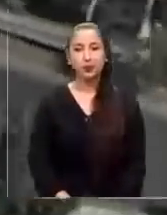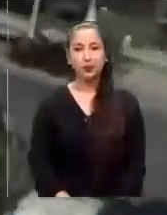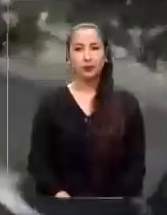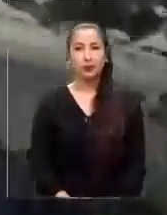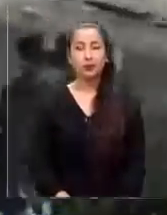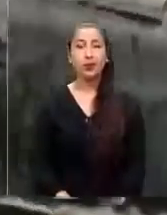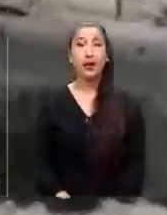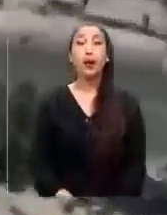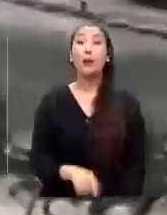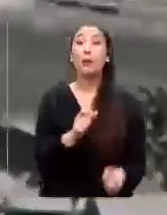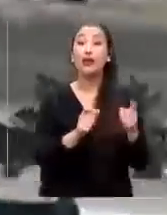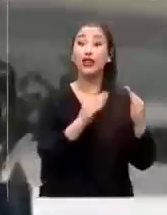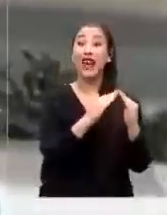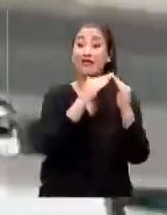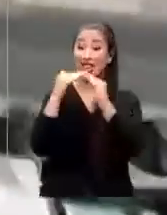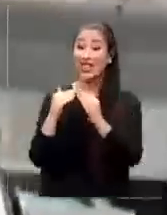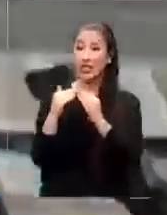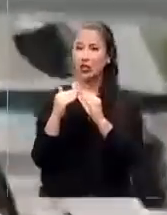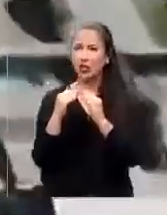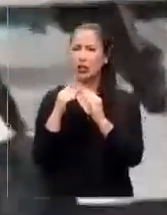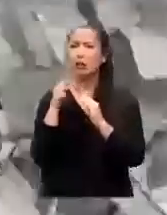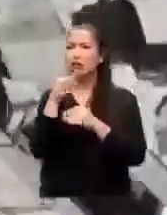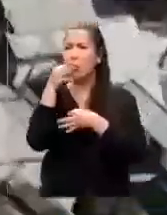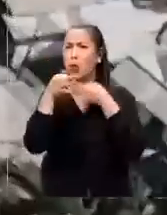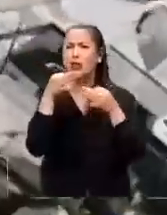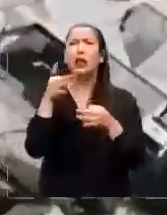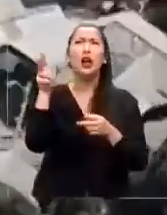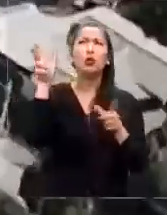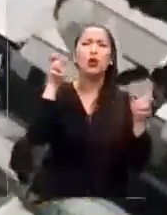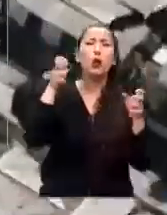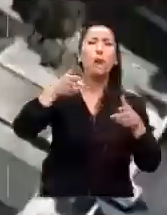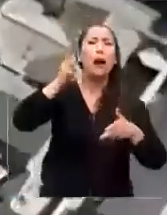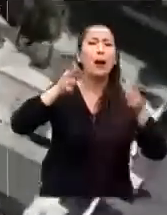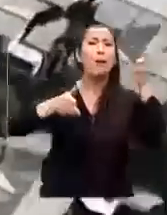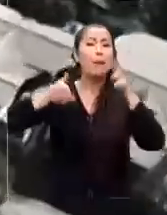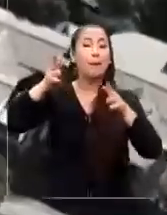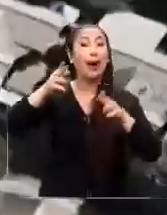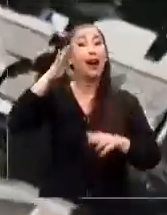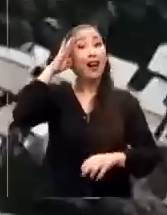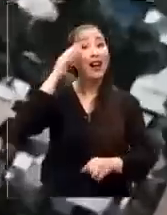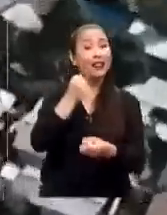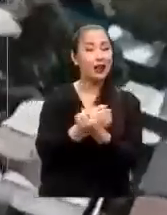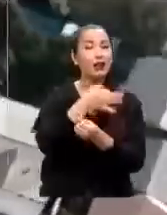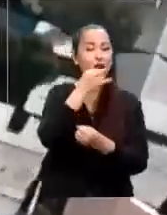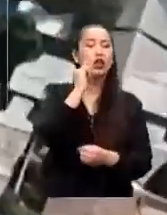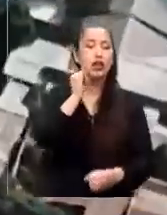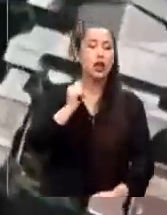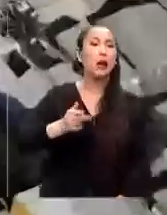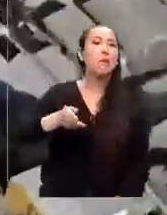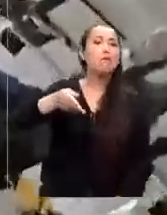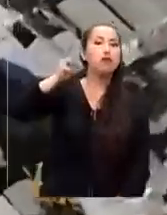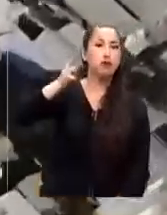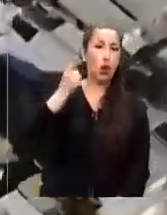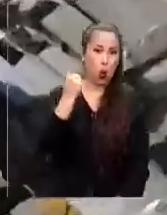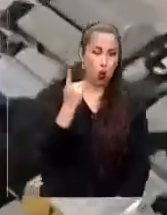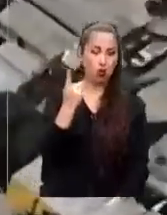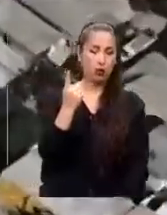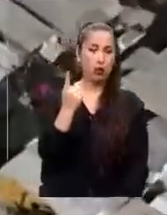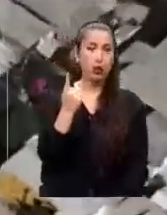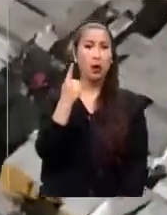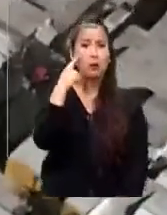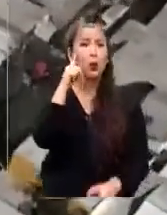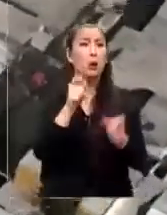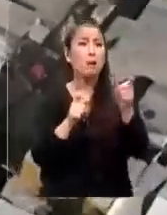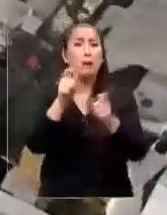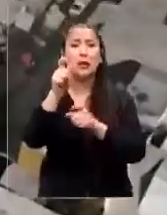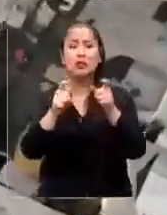Bueno, vecinos, Mónica, dicen haber escuchado disparos, al menos carabineros ha confirmado que debió realizar uno de estos disparos controlados, no hay personas que hayan resultado